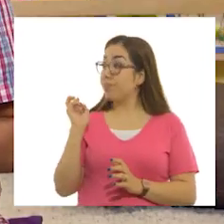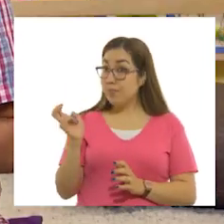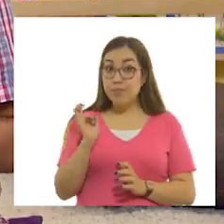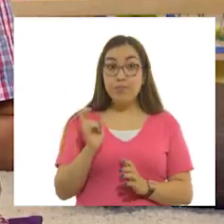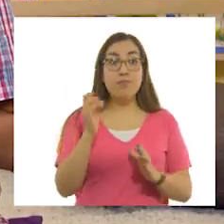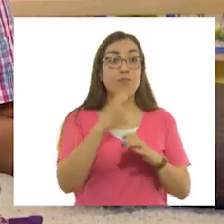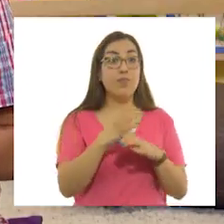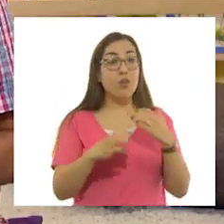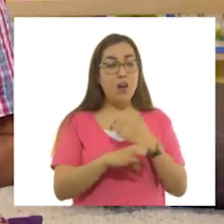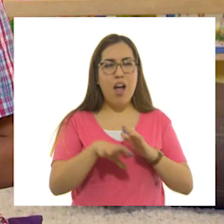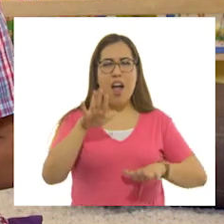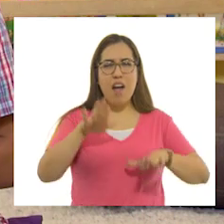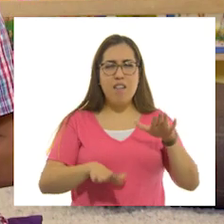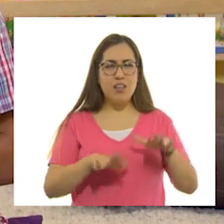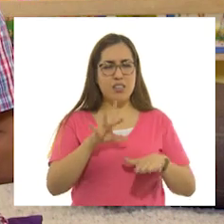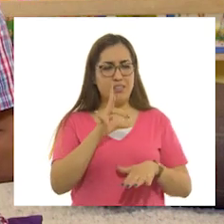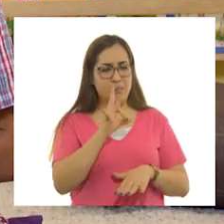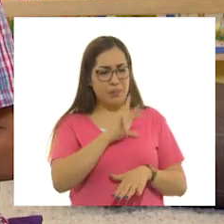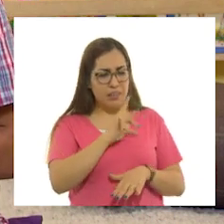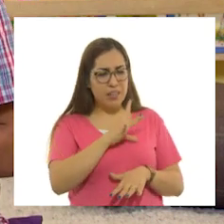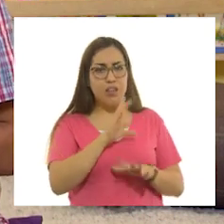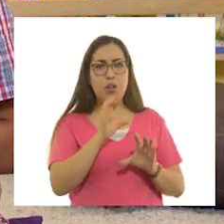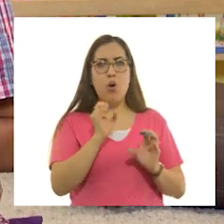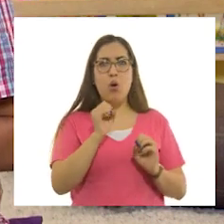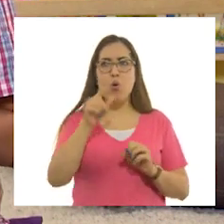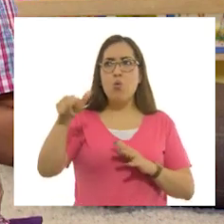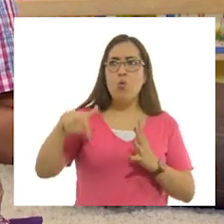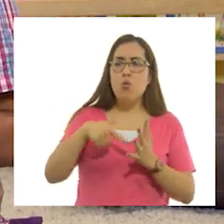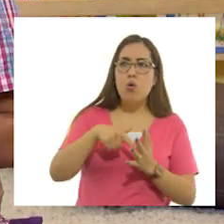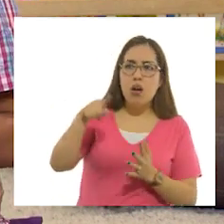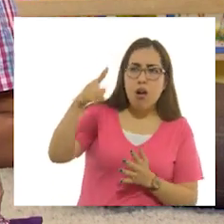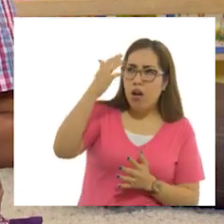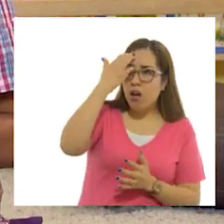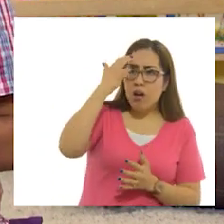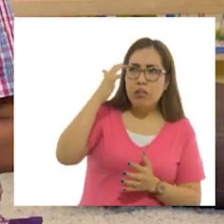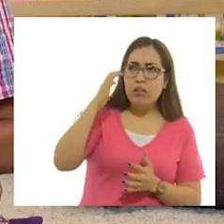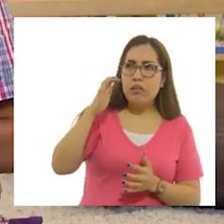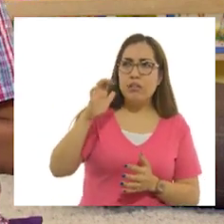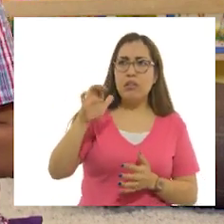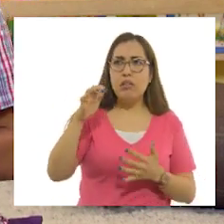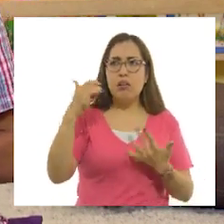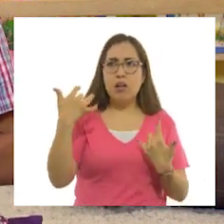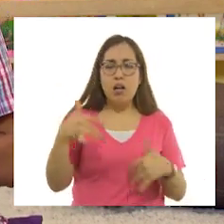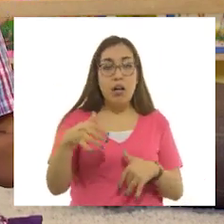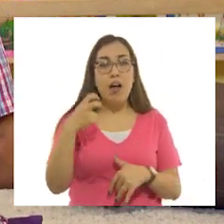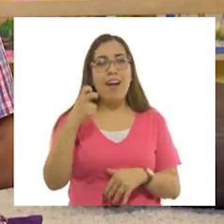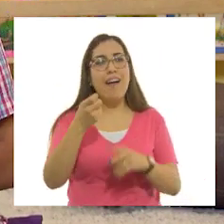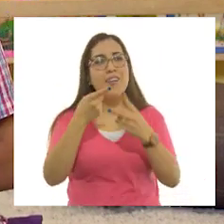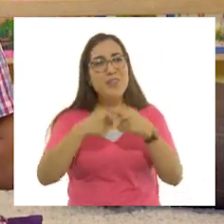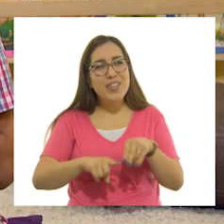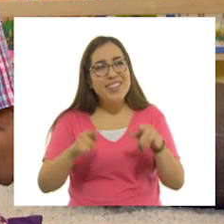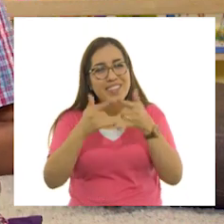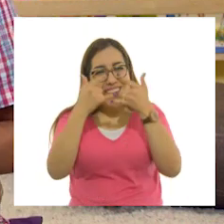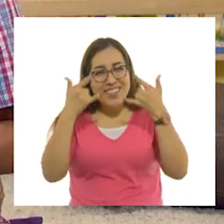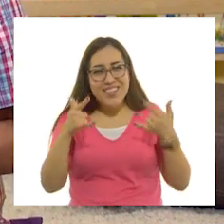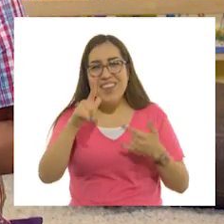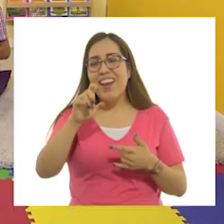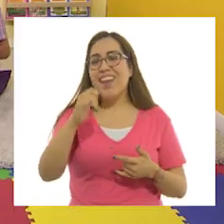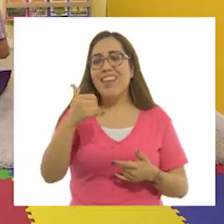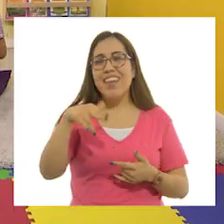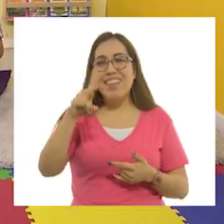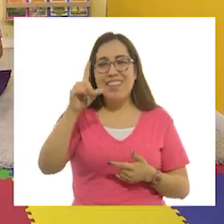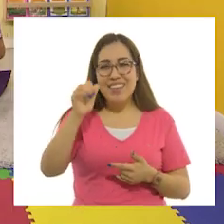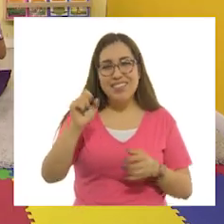asustan esos lugares o sonidos que desconocemos han dado origen a historias leyendas rimas y adivinanzas